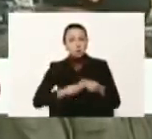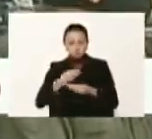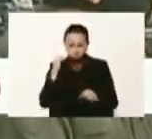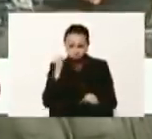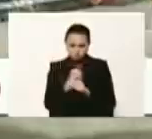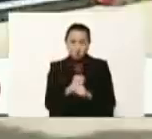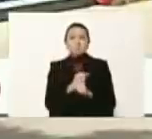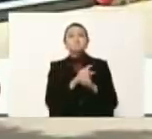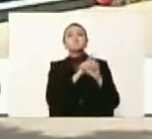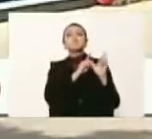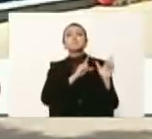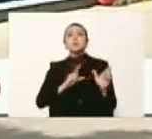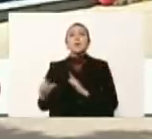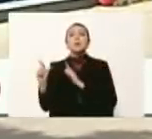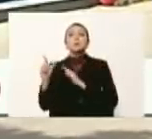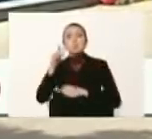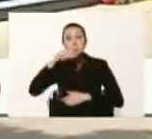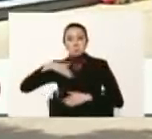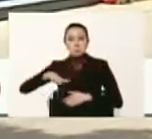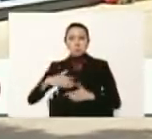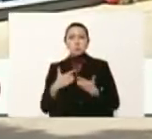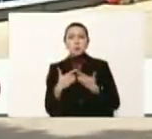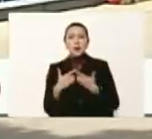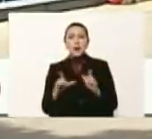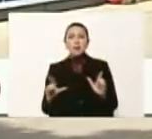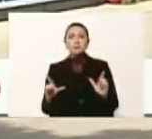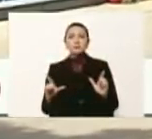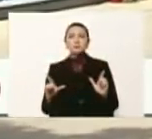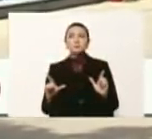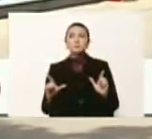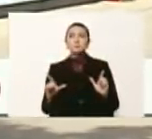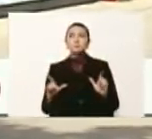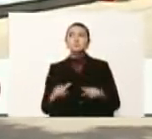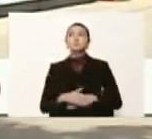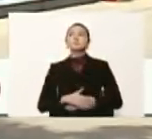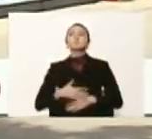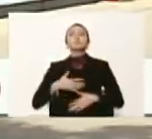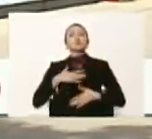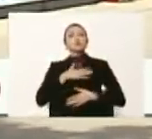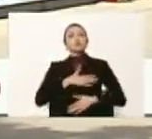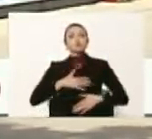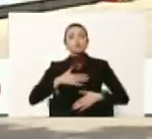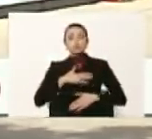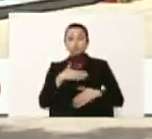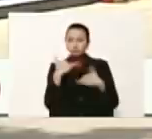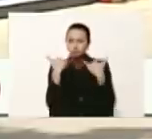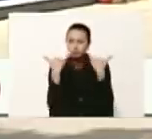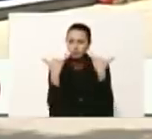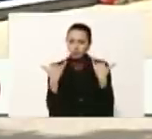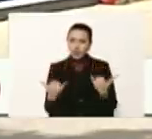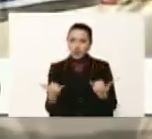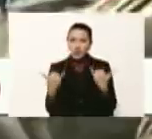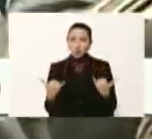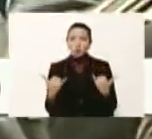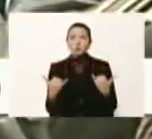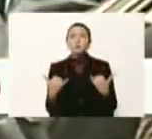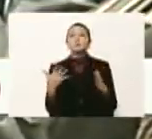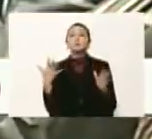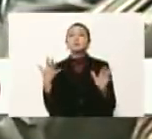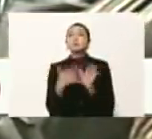cumplida y tenemos a un pueblo liberado que está disfrutando en este momento de